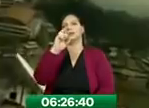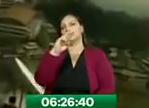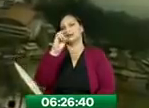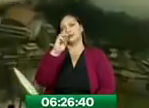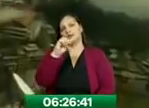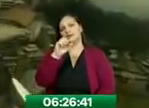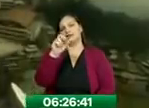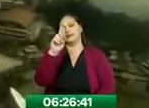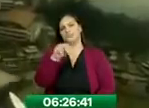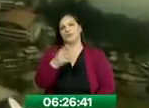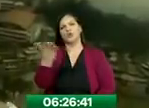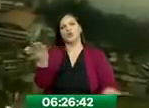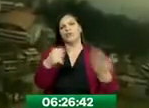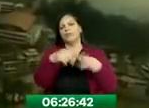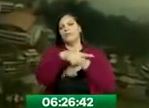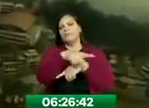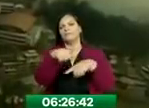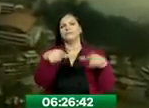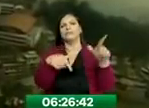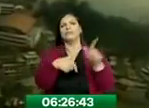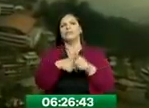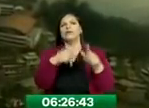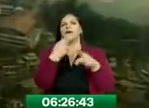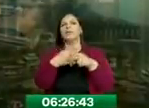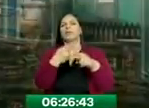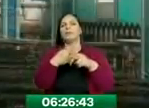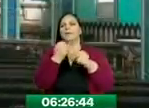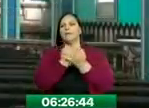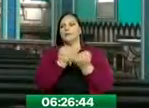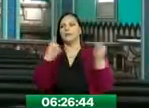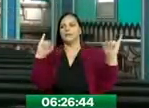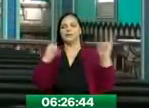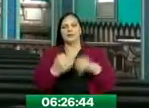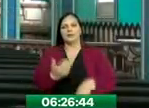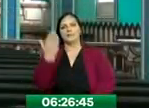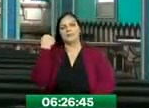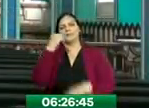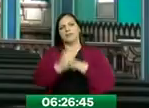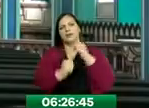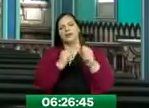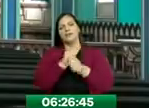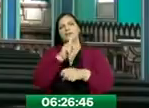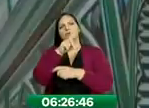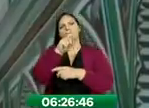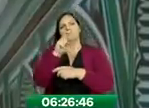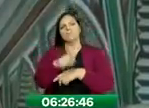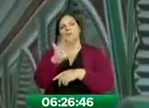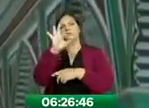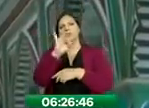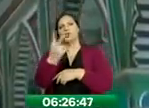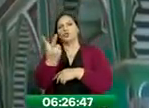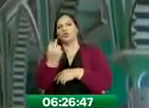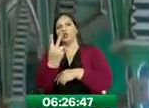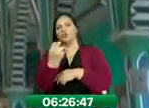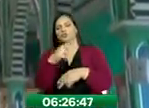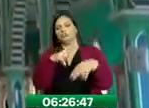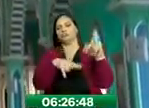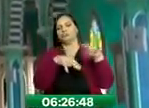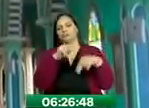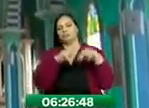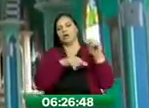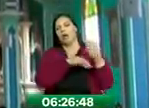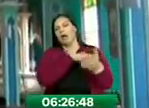Independencia. Edificada en los años 1912 y 1930, su arquitectura y construcción es de